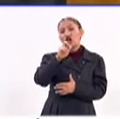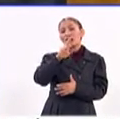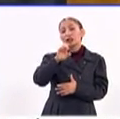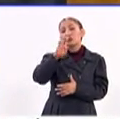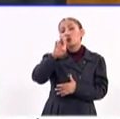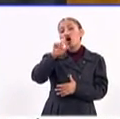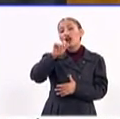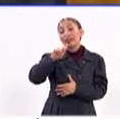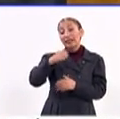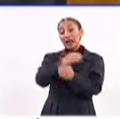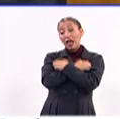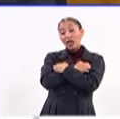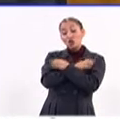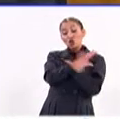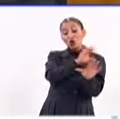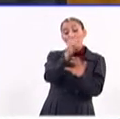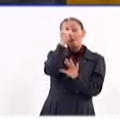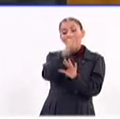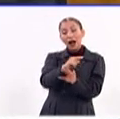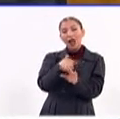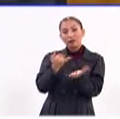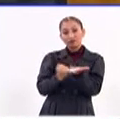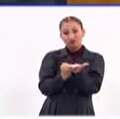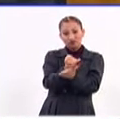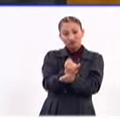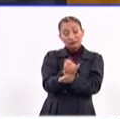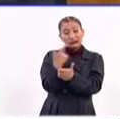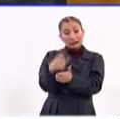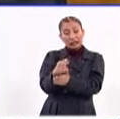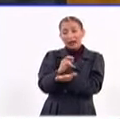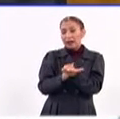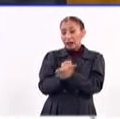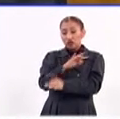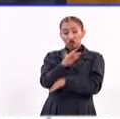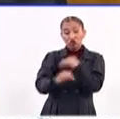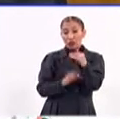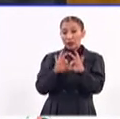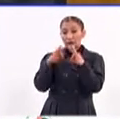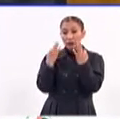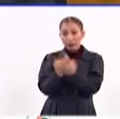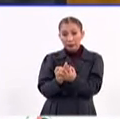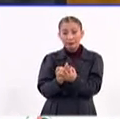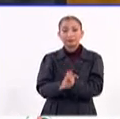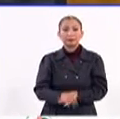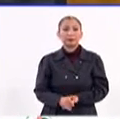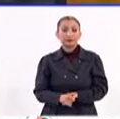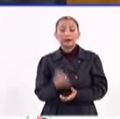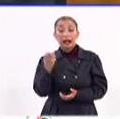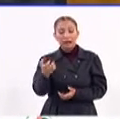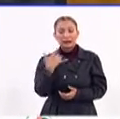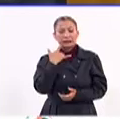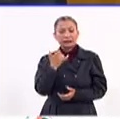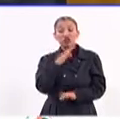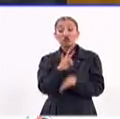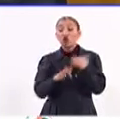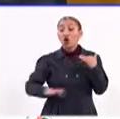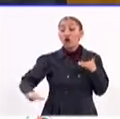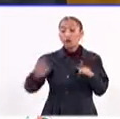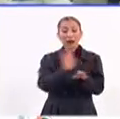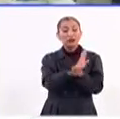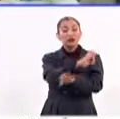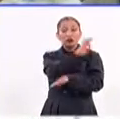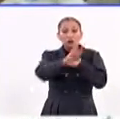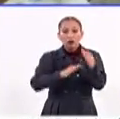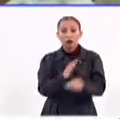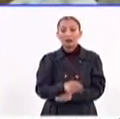señalaba, en educar para la democracia, en la más democrática de todas las formas. Es el esfuerzo de todos para el bien de